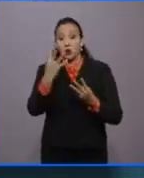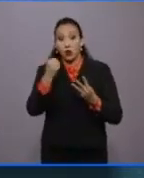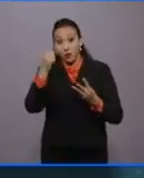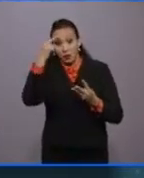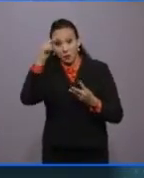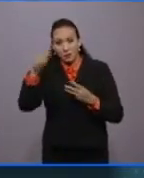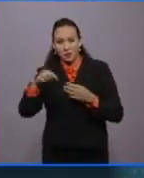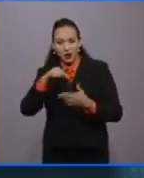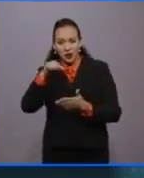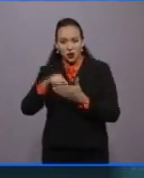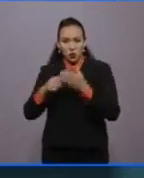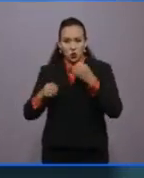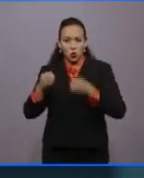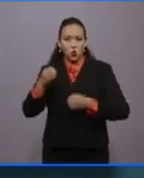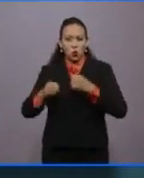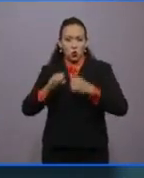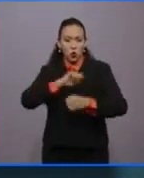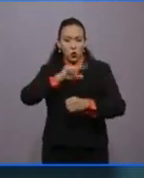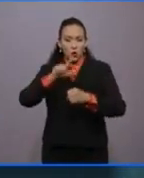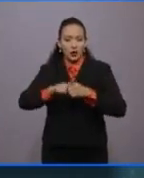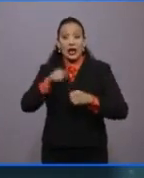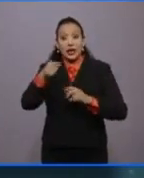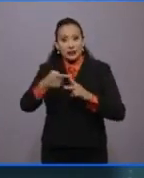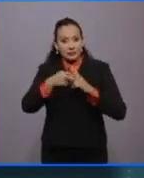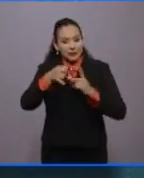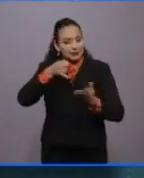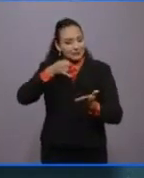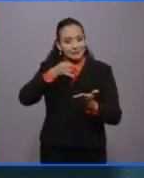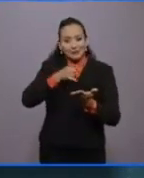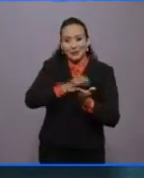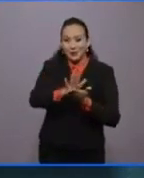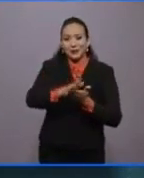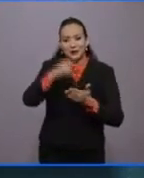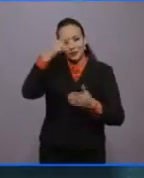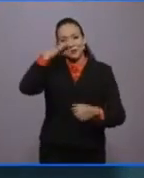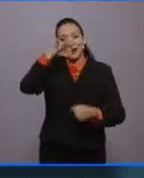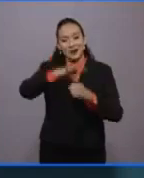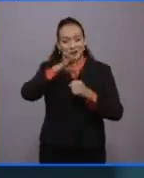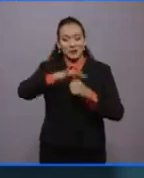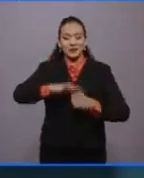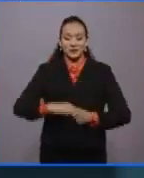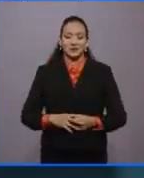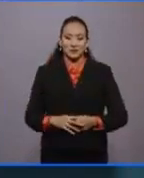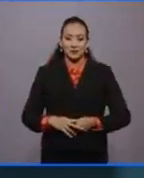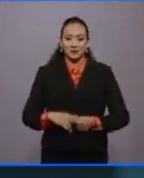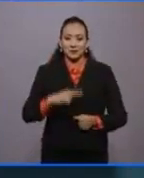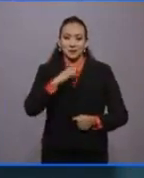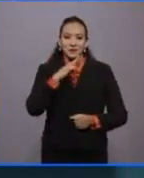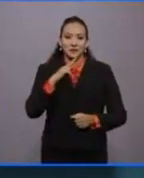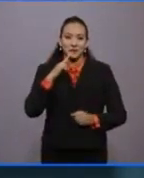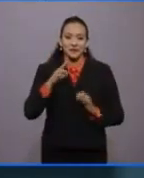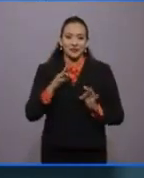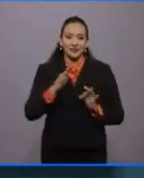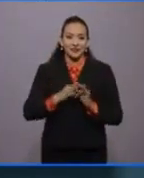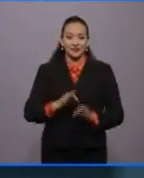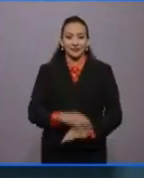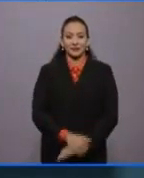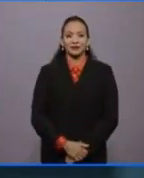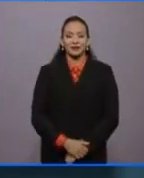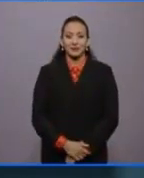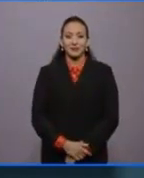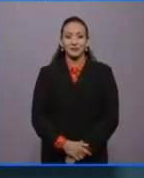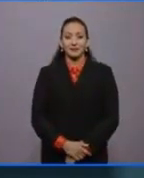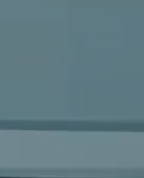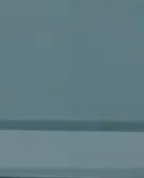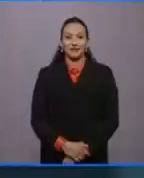tribunales colegiados de circuito, con lo que inicia la impresión de las boletas electorales. Para el canal del Poder Judicial de la Federación, Jesús